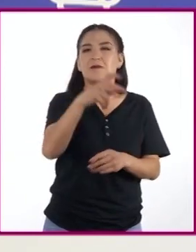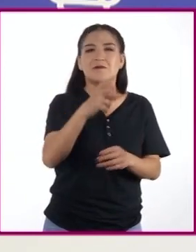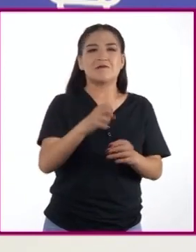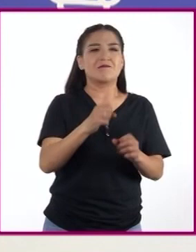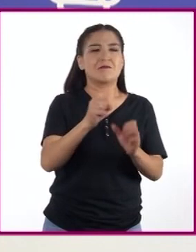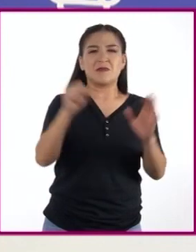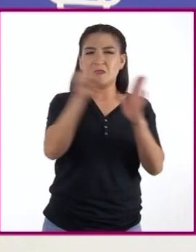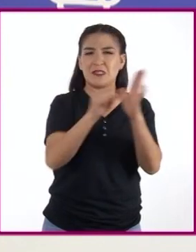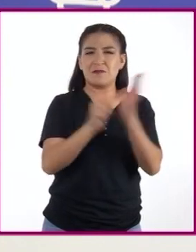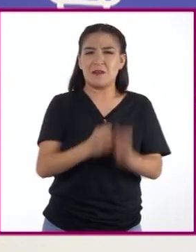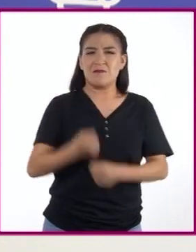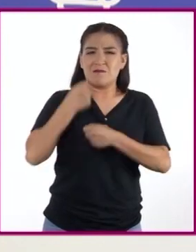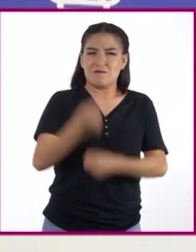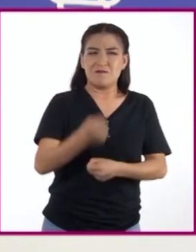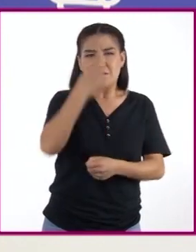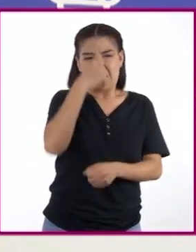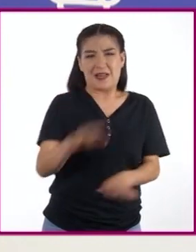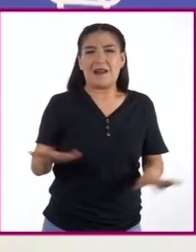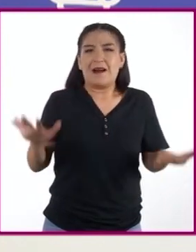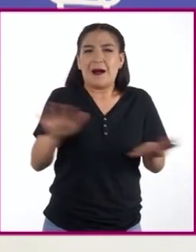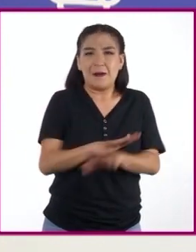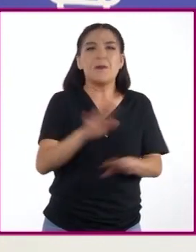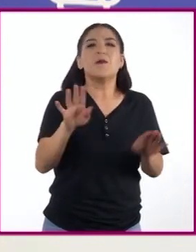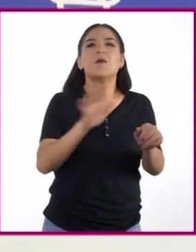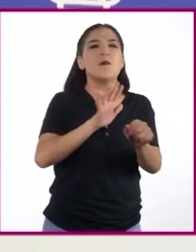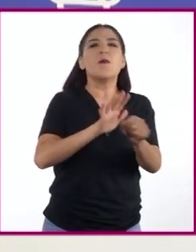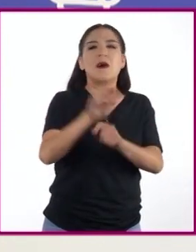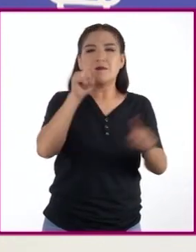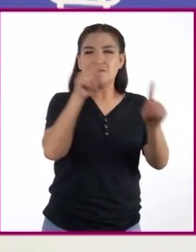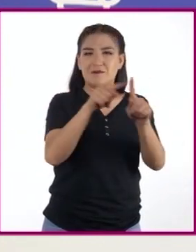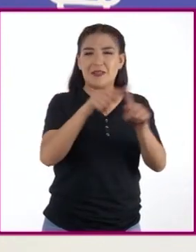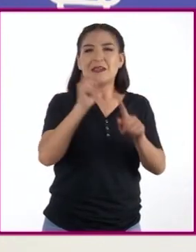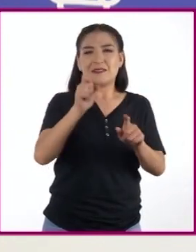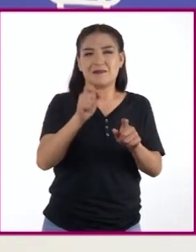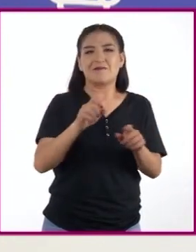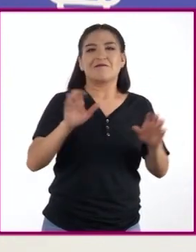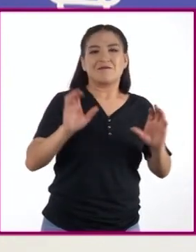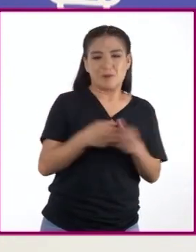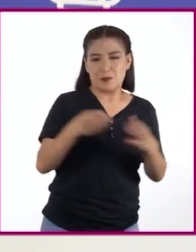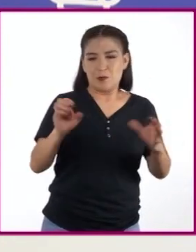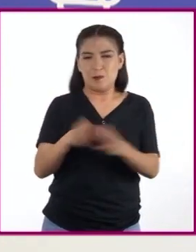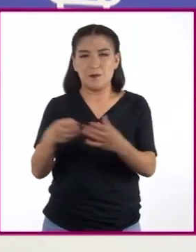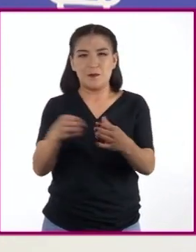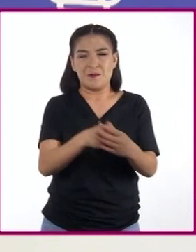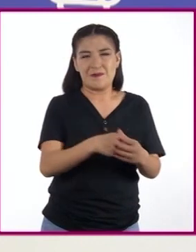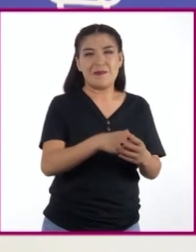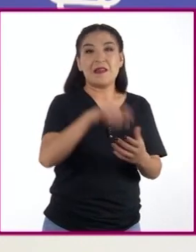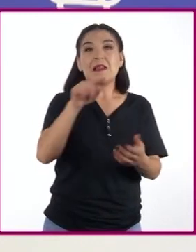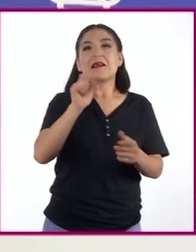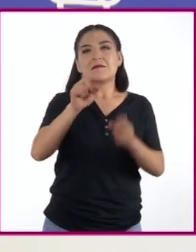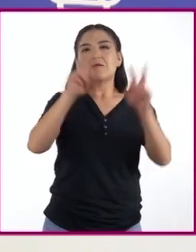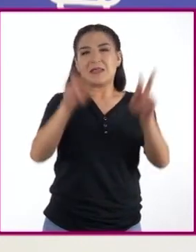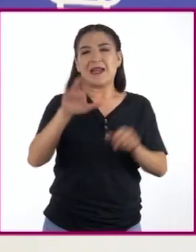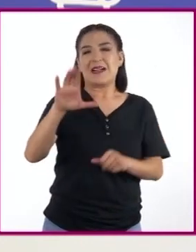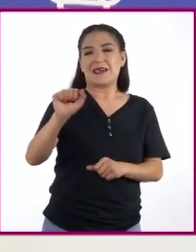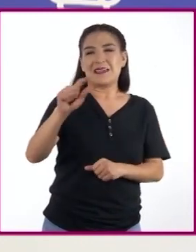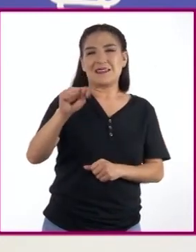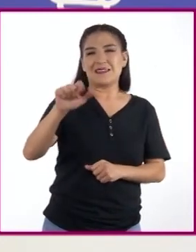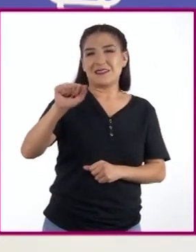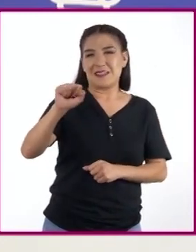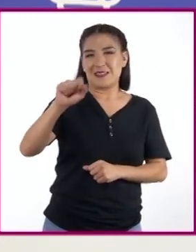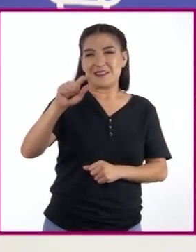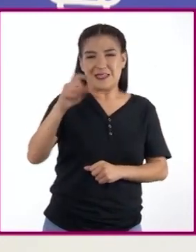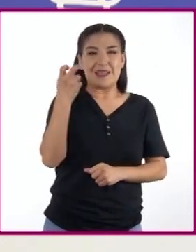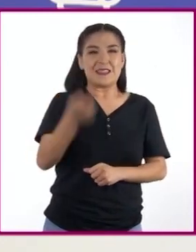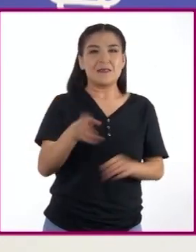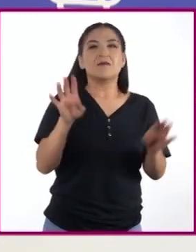de estratificación social basado en el origen étnico a través de la denominación de castas. Pero